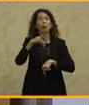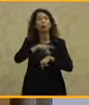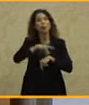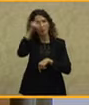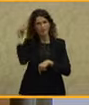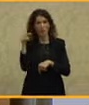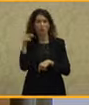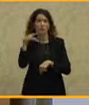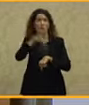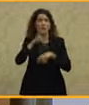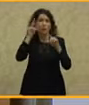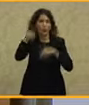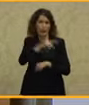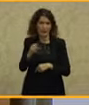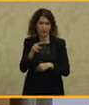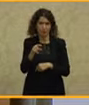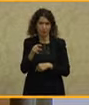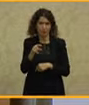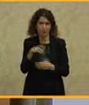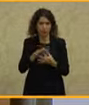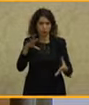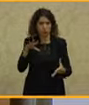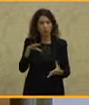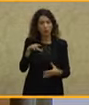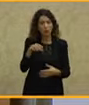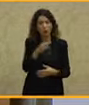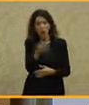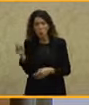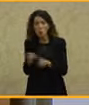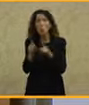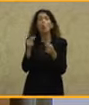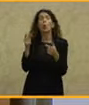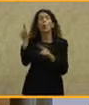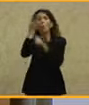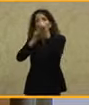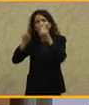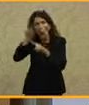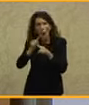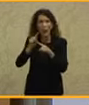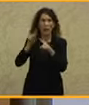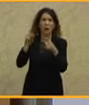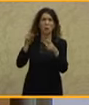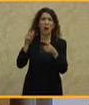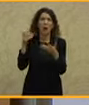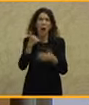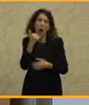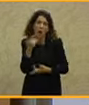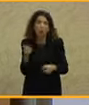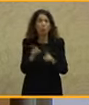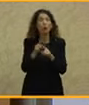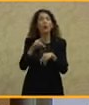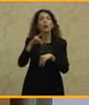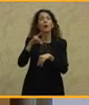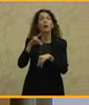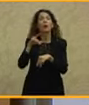que no son ni patologías, que son pequeños trastornos que cuando se